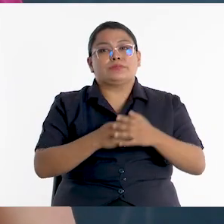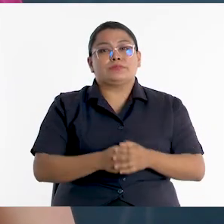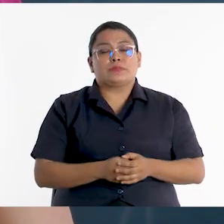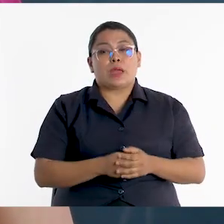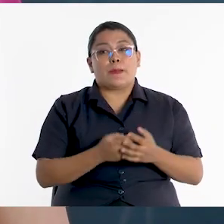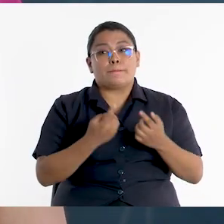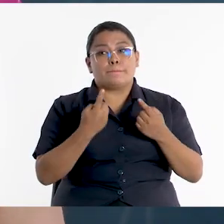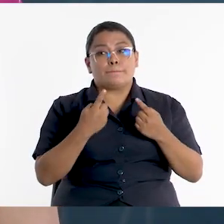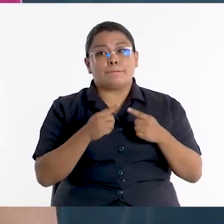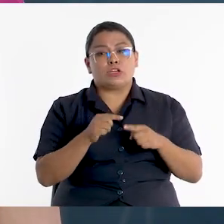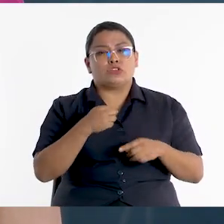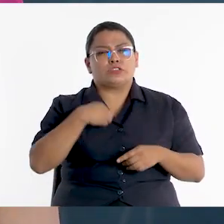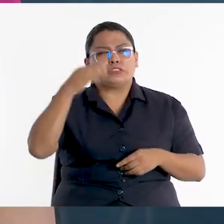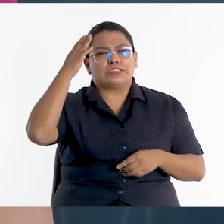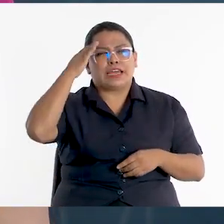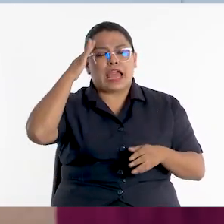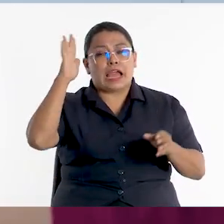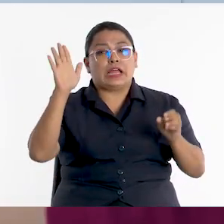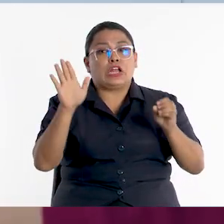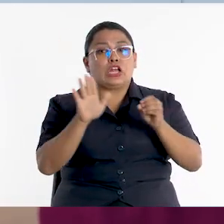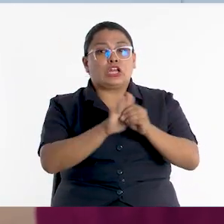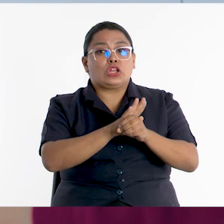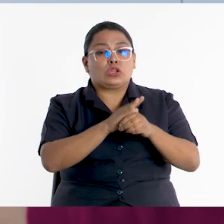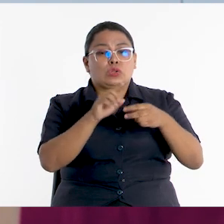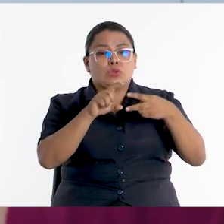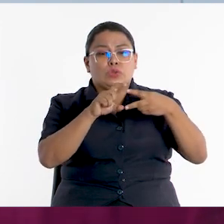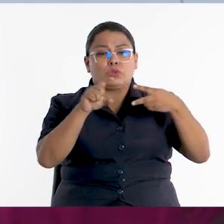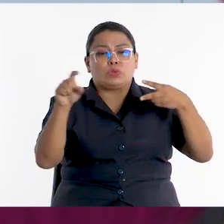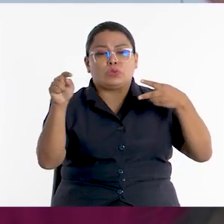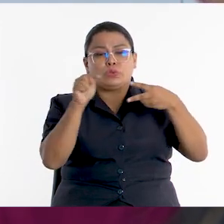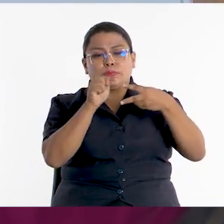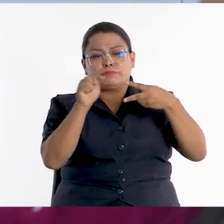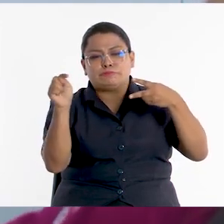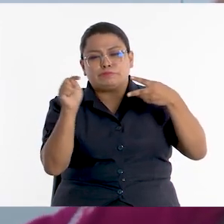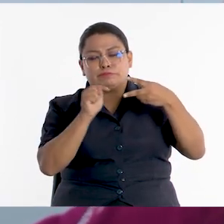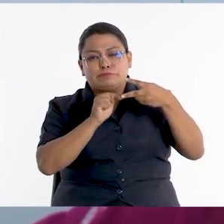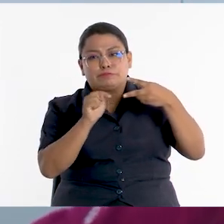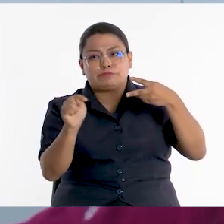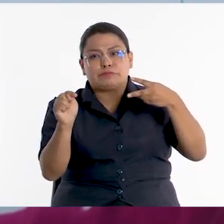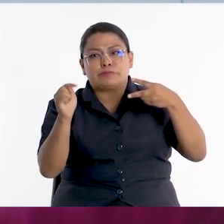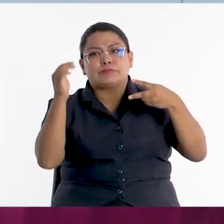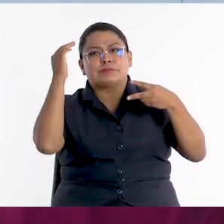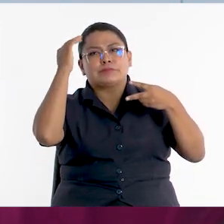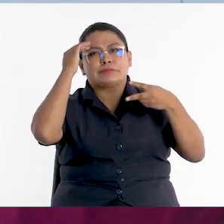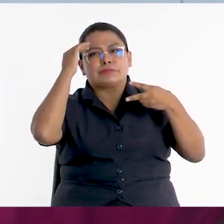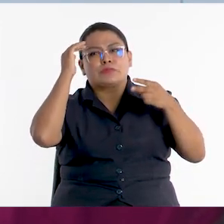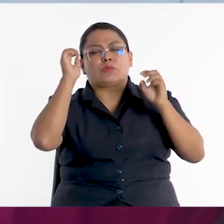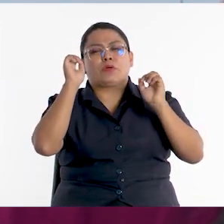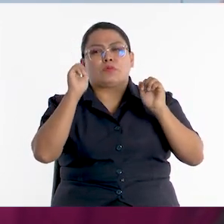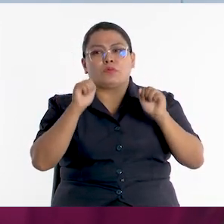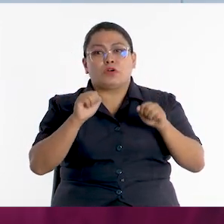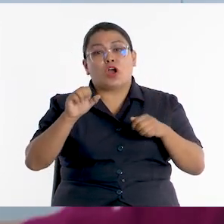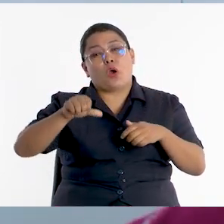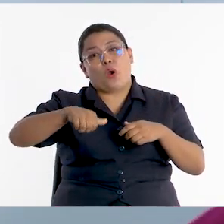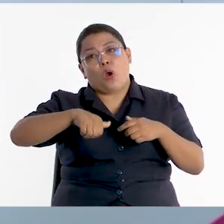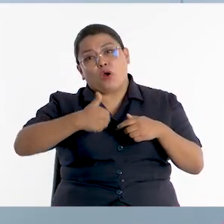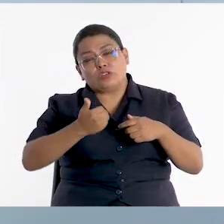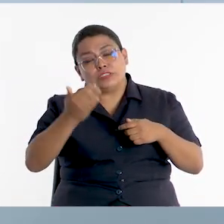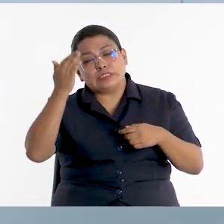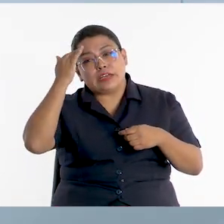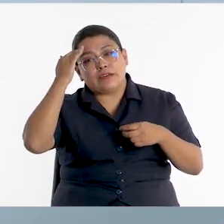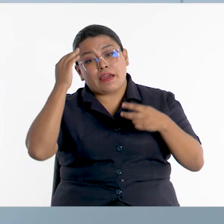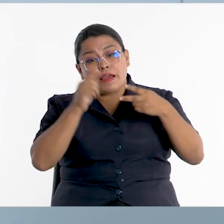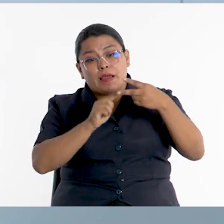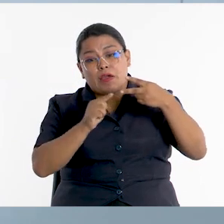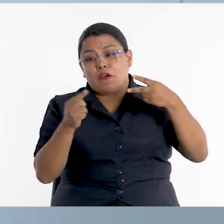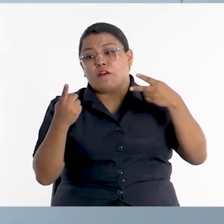suma. En el caso que yo conozca el total y el valor de una de las partes de la cinta, para encontrar